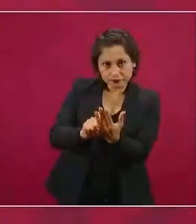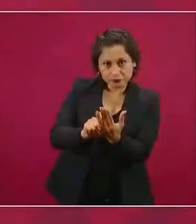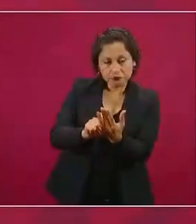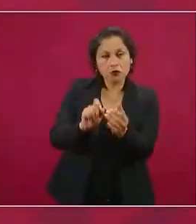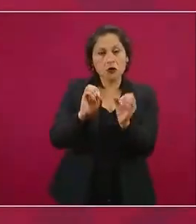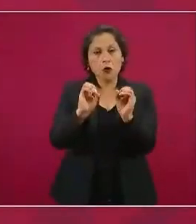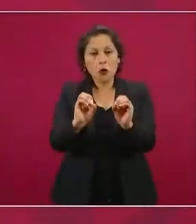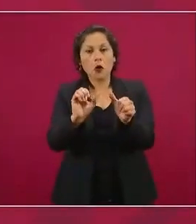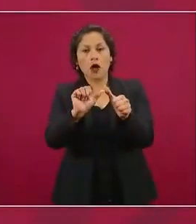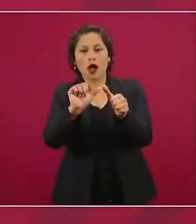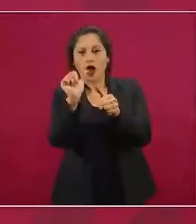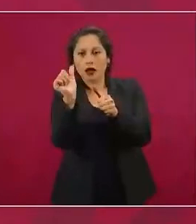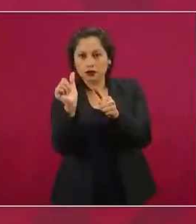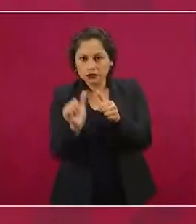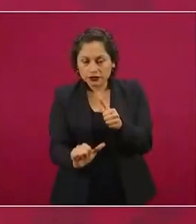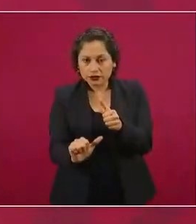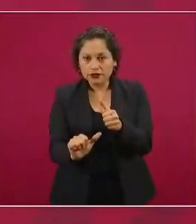artistas,